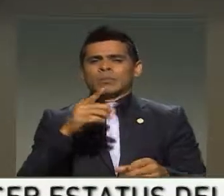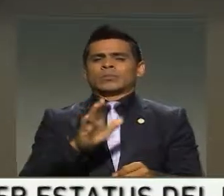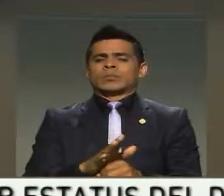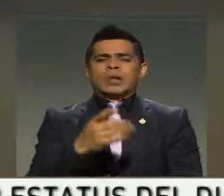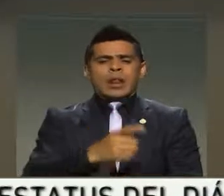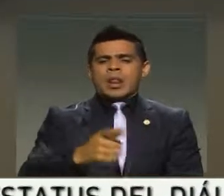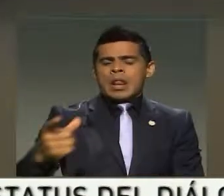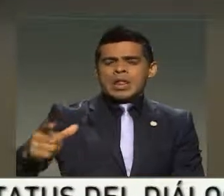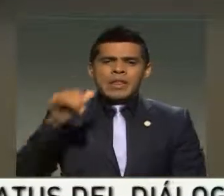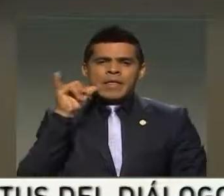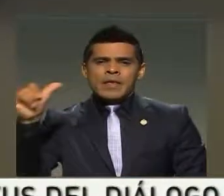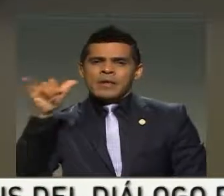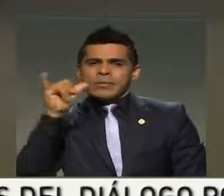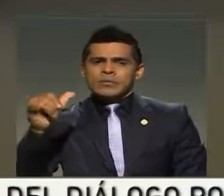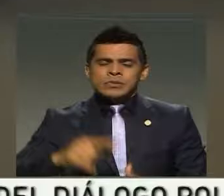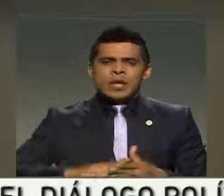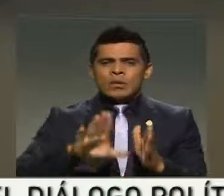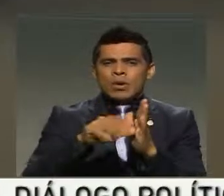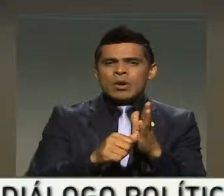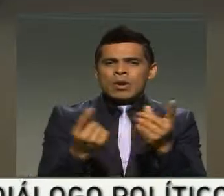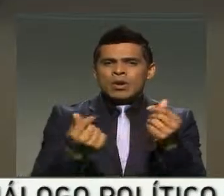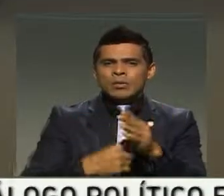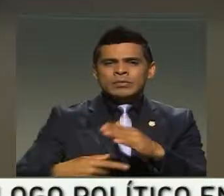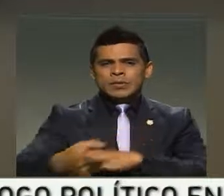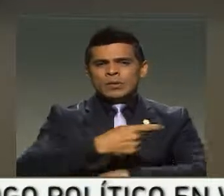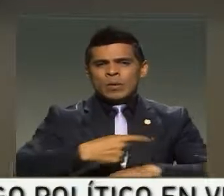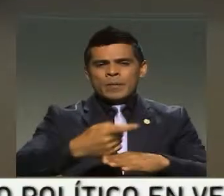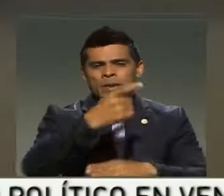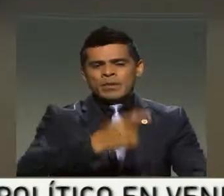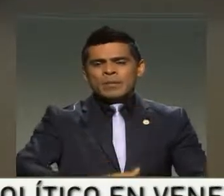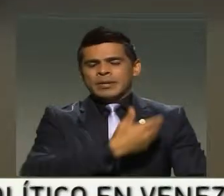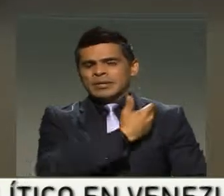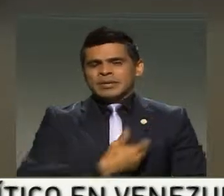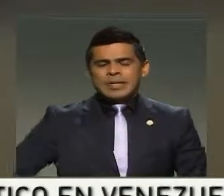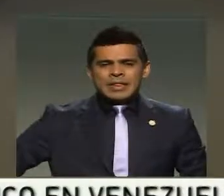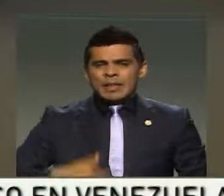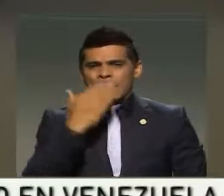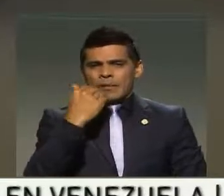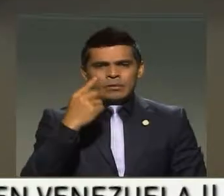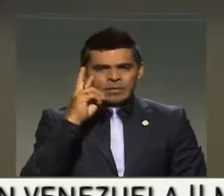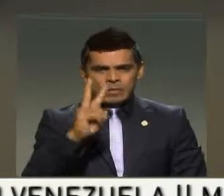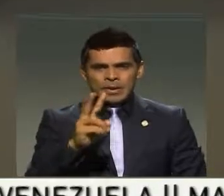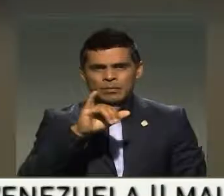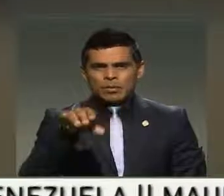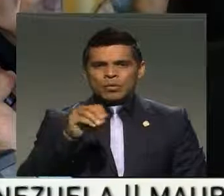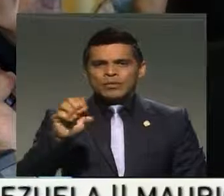de presunta corrupción en los que ha incurrido el gobierno del presidente Nicolás Maduro. El informe lo tiene José David Leal.